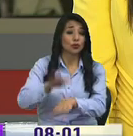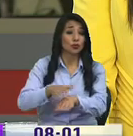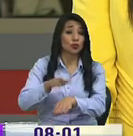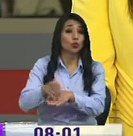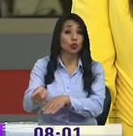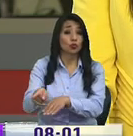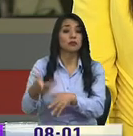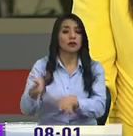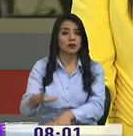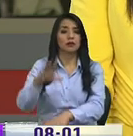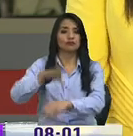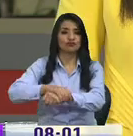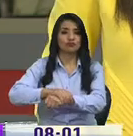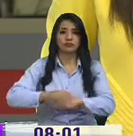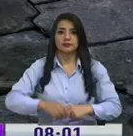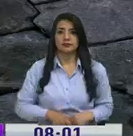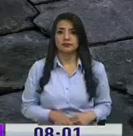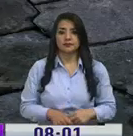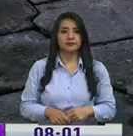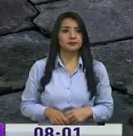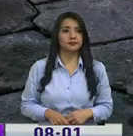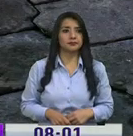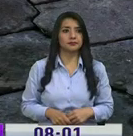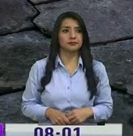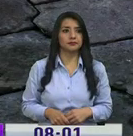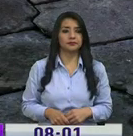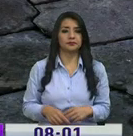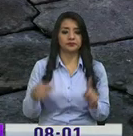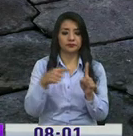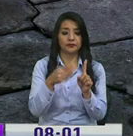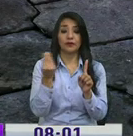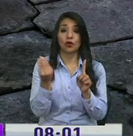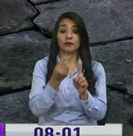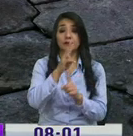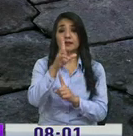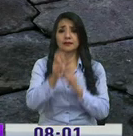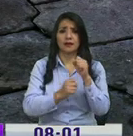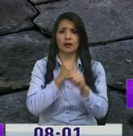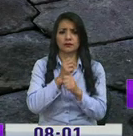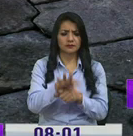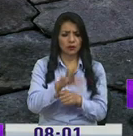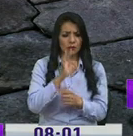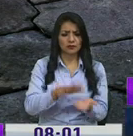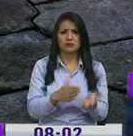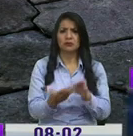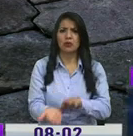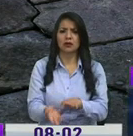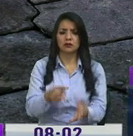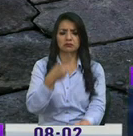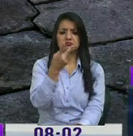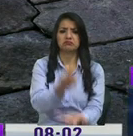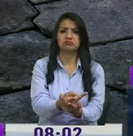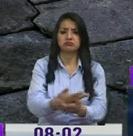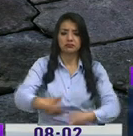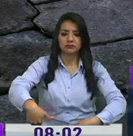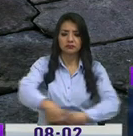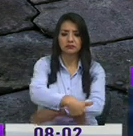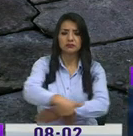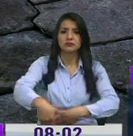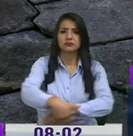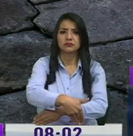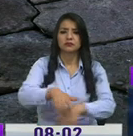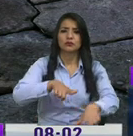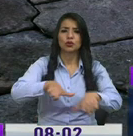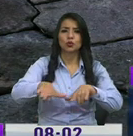asesinato fueron detenidos. El occiso de 23 años de edad fue encontrado tendido sobre la vereda de una de las calles de la lucha de los pobres al